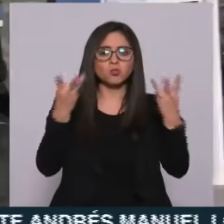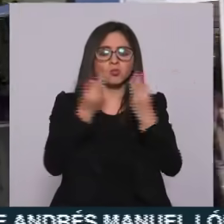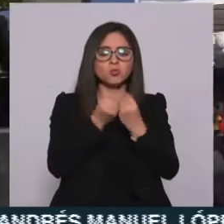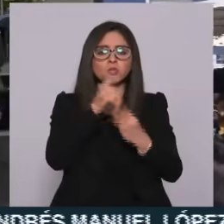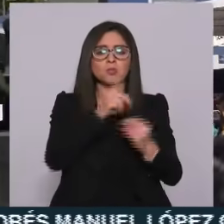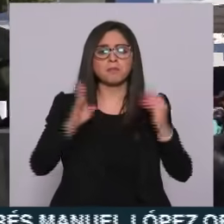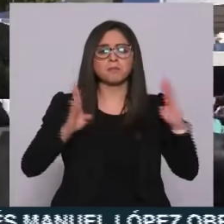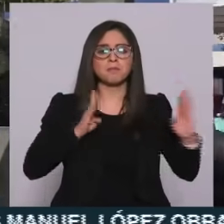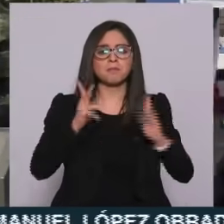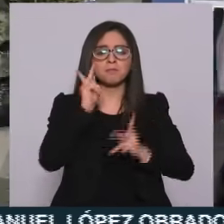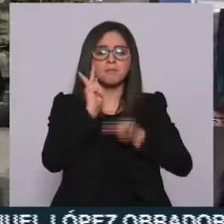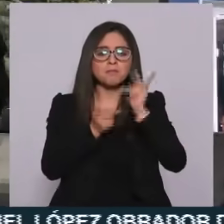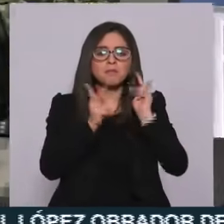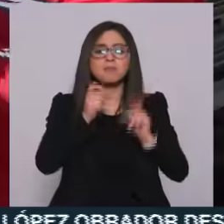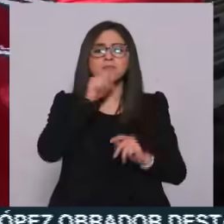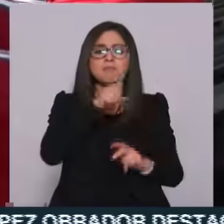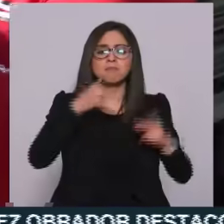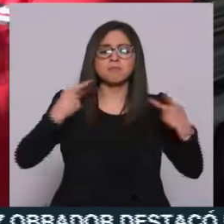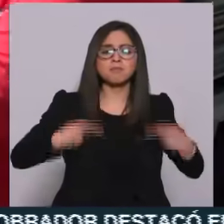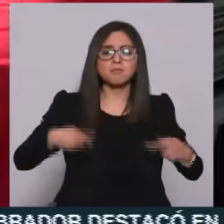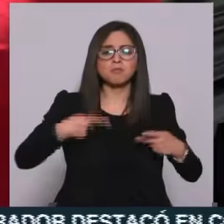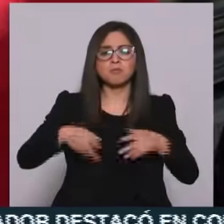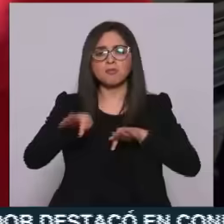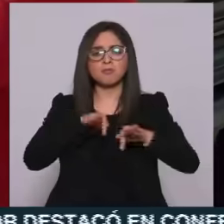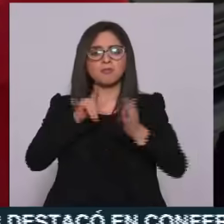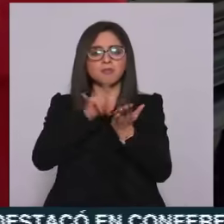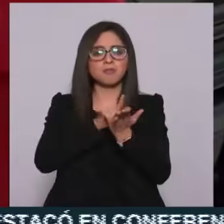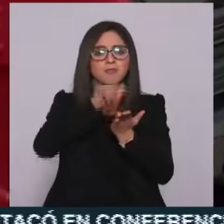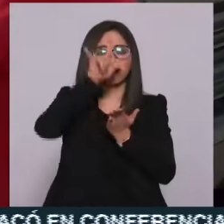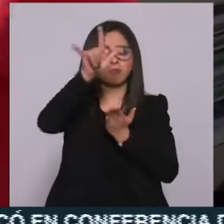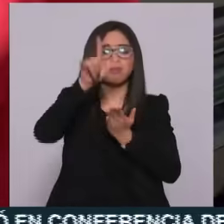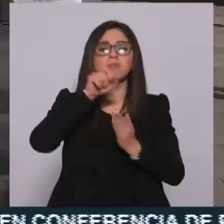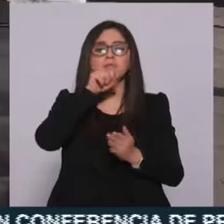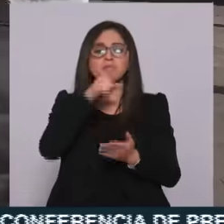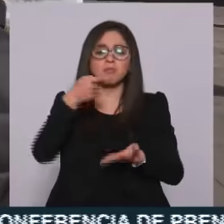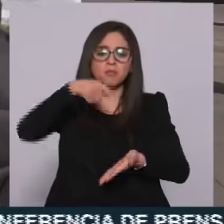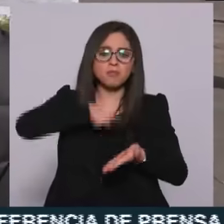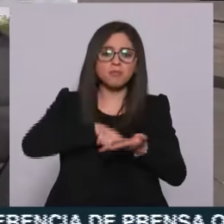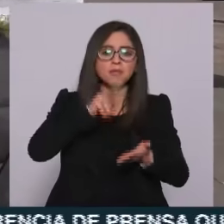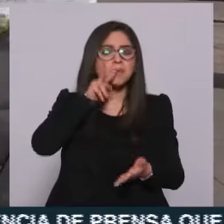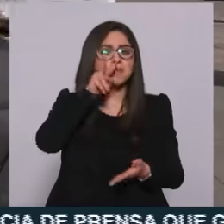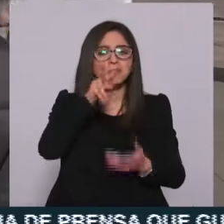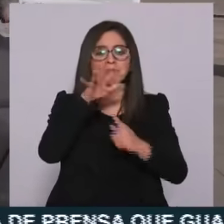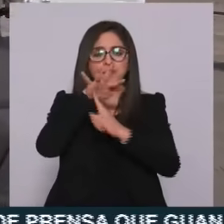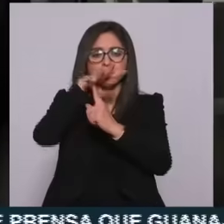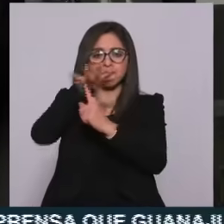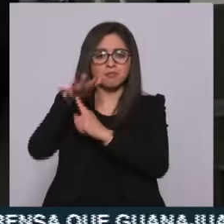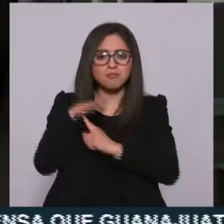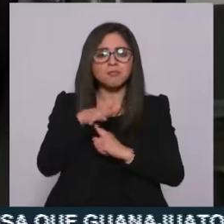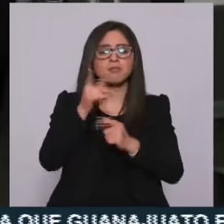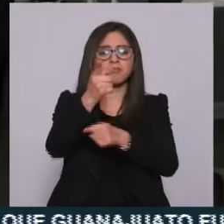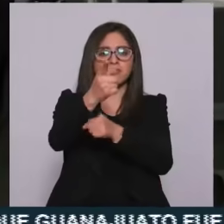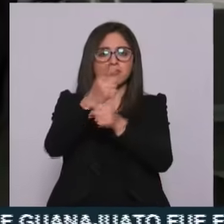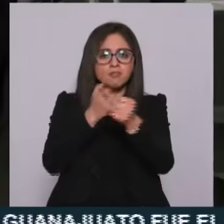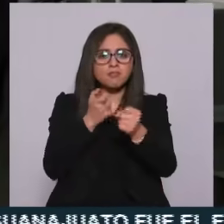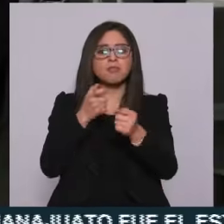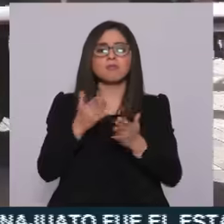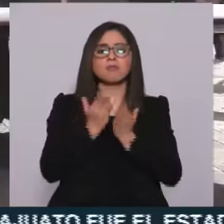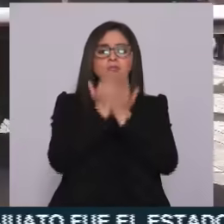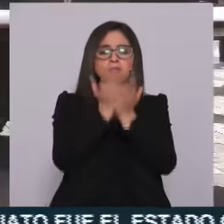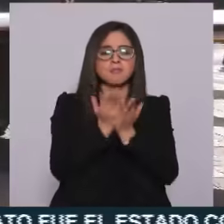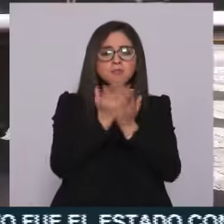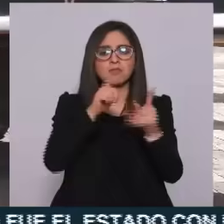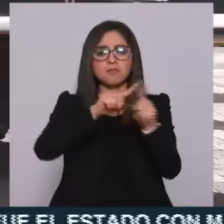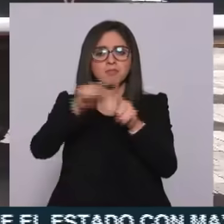los militares y elementos de la Fuerza Aérea Mexicana, conocer el interior de las aeronaves, tanques, embarcaciones y